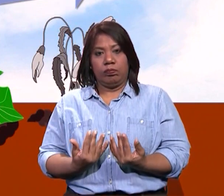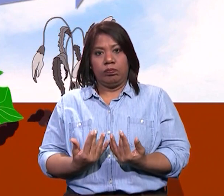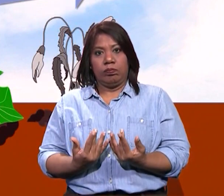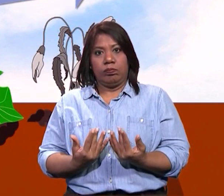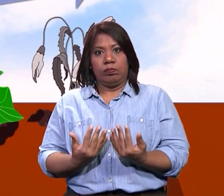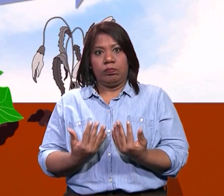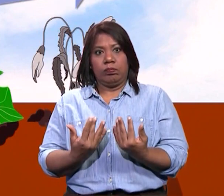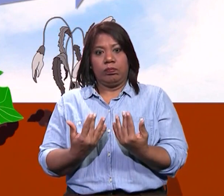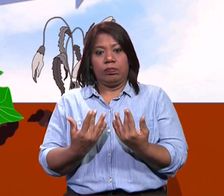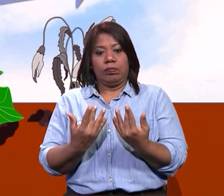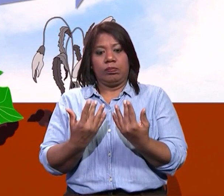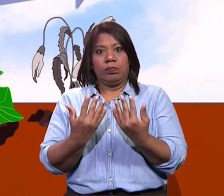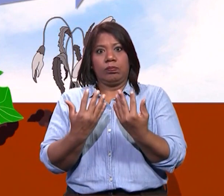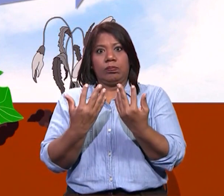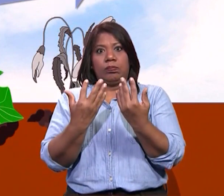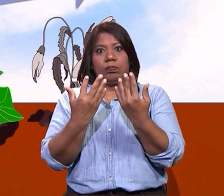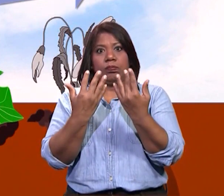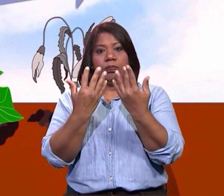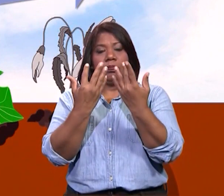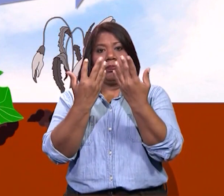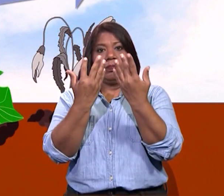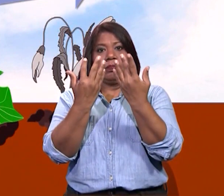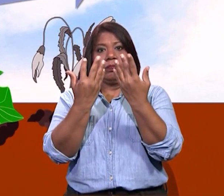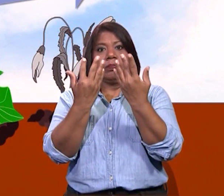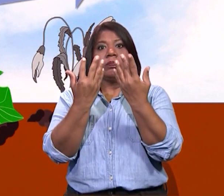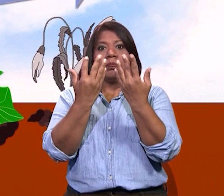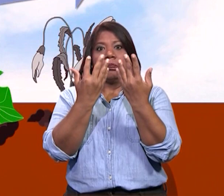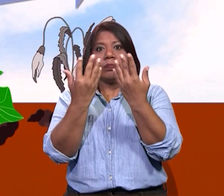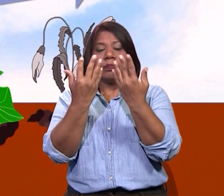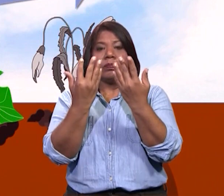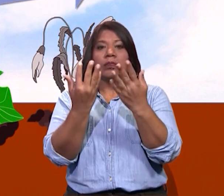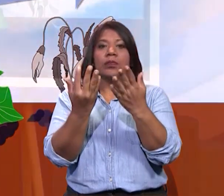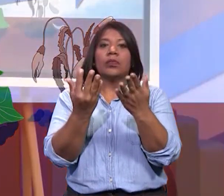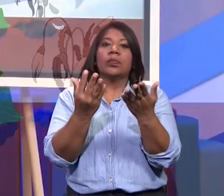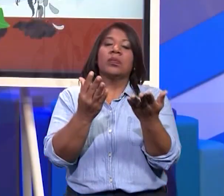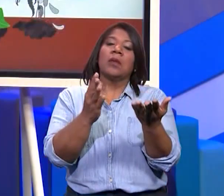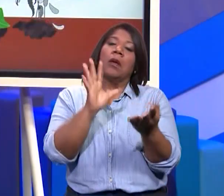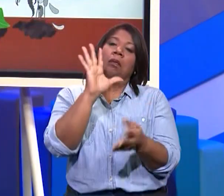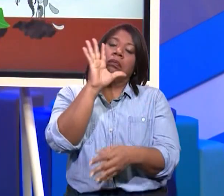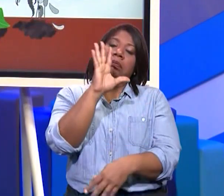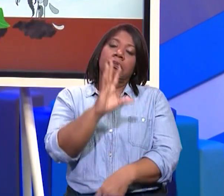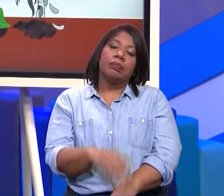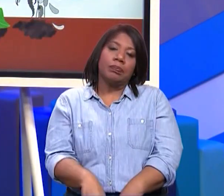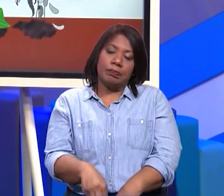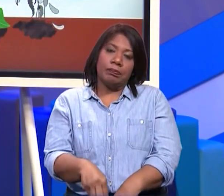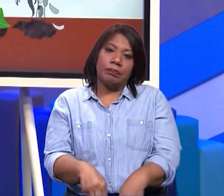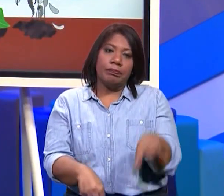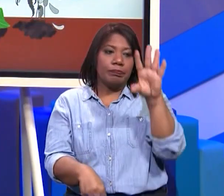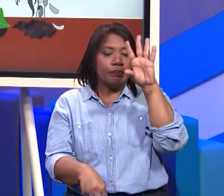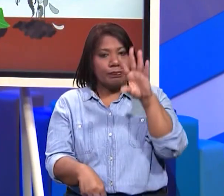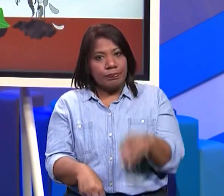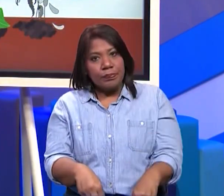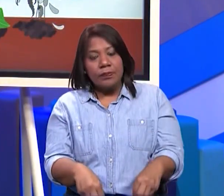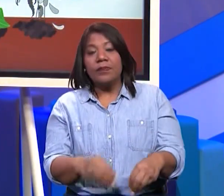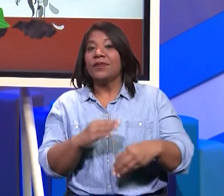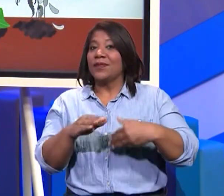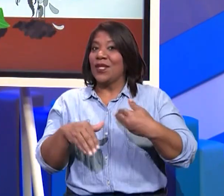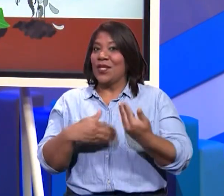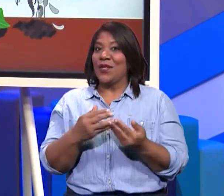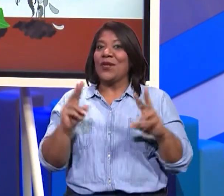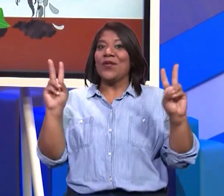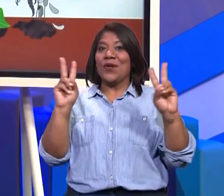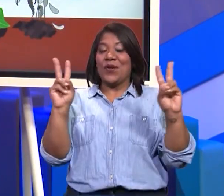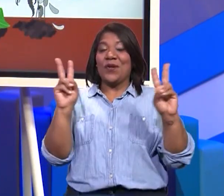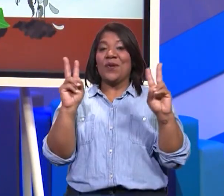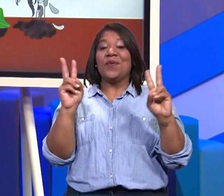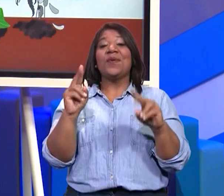se reproducen y mueren. Esas son las características de todos los seres vivos. No nos olvidemos que las